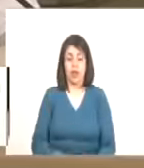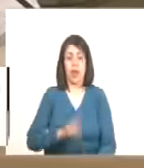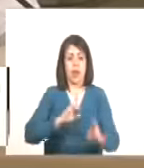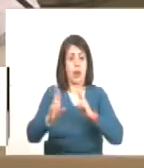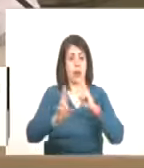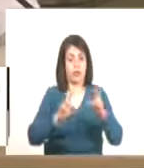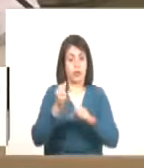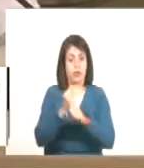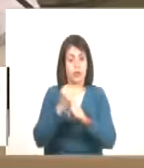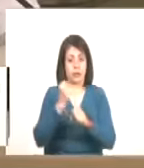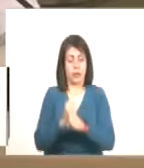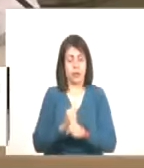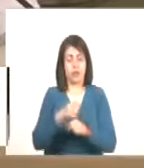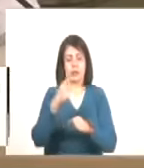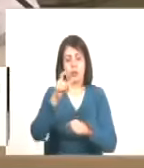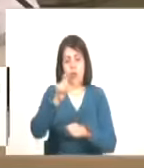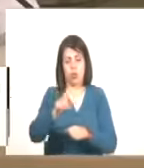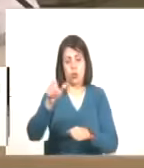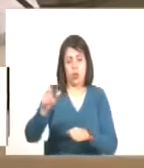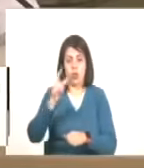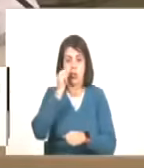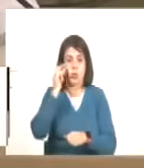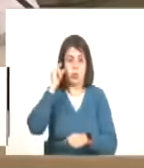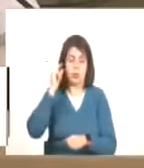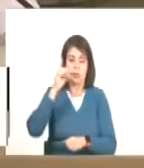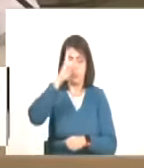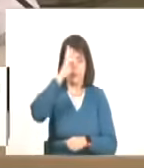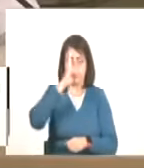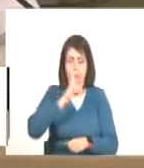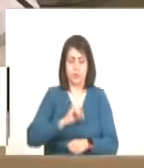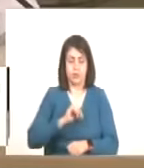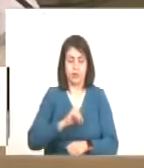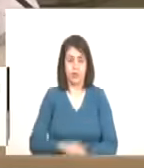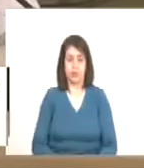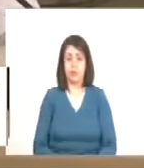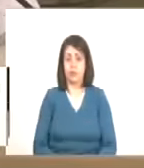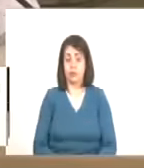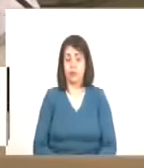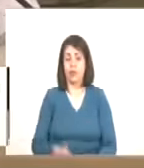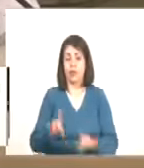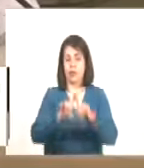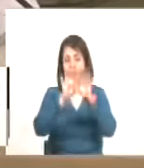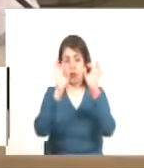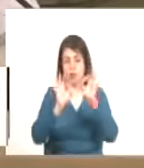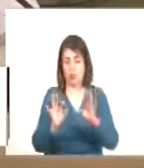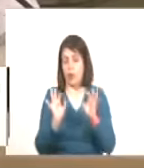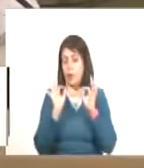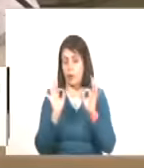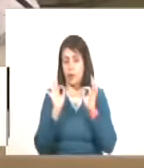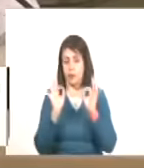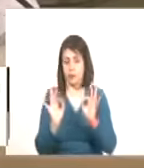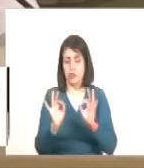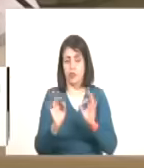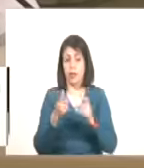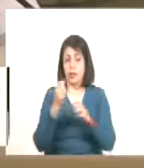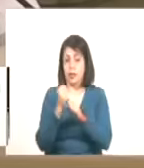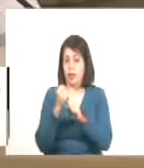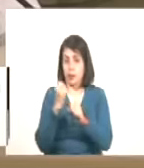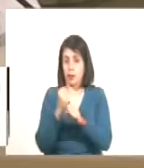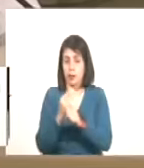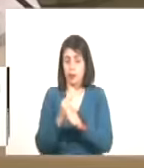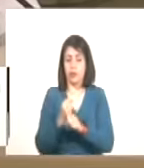Las relaciones laborales de las trabajadoras y los trabajadores con discapacidad como modalidad especial de condiciones de